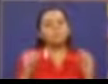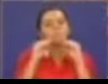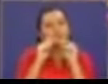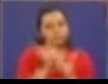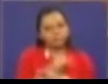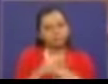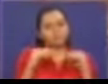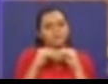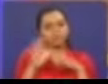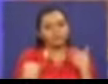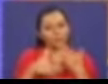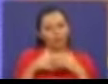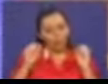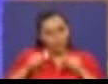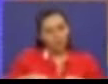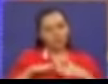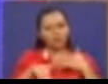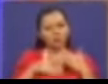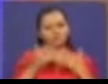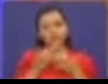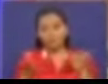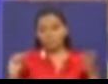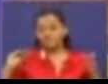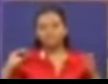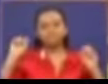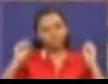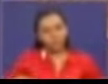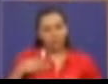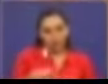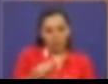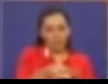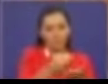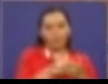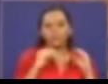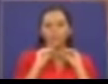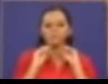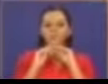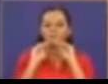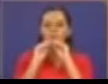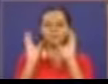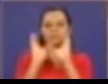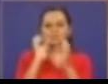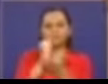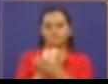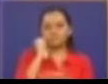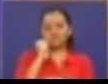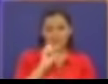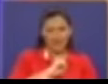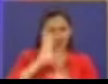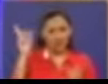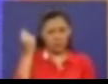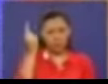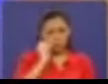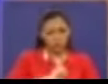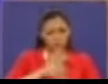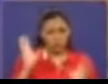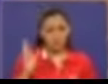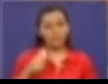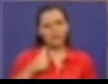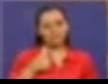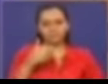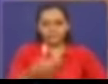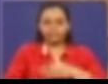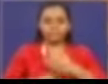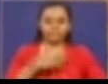mayor ingreso, hay excedentes y se puede seguir comprando la semilla certificada. ¿Sí estamos claros? Pues en eso estamos